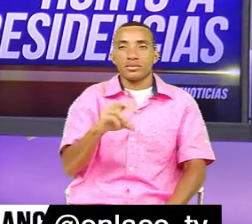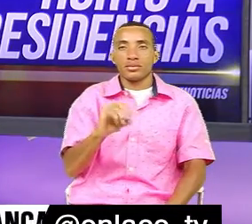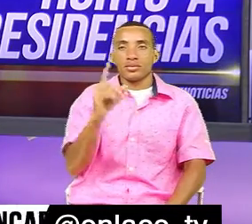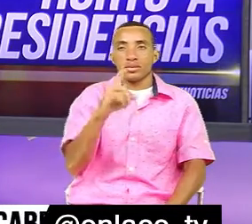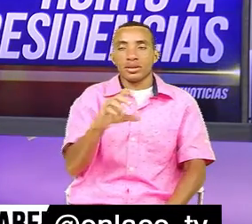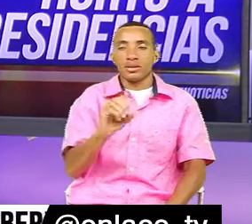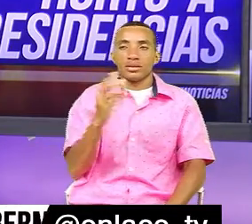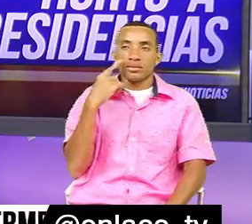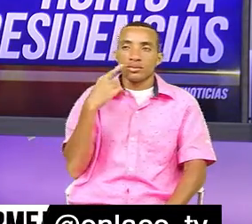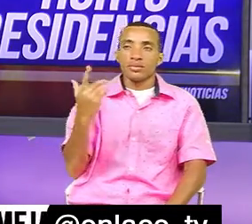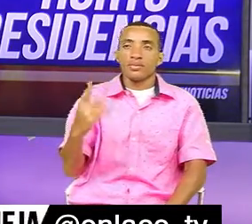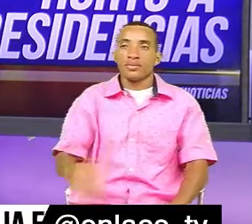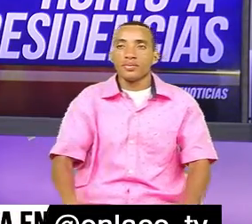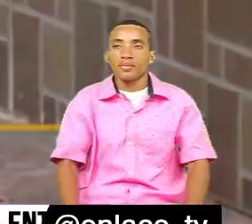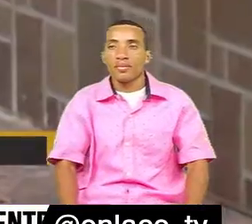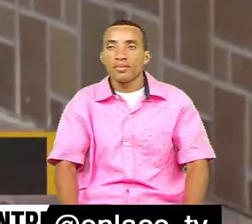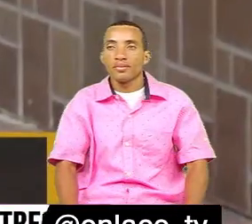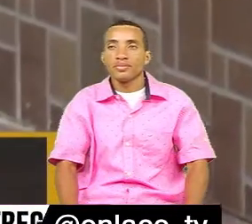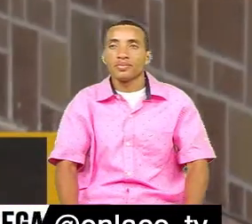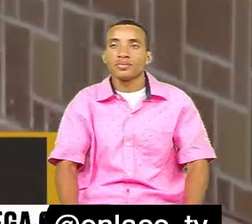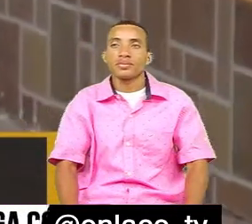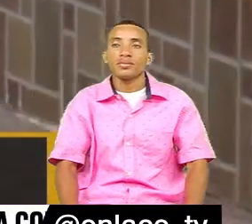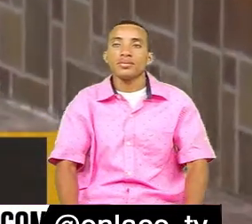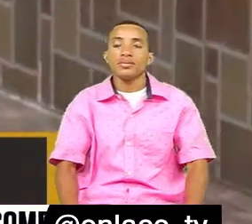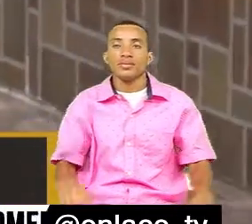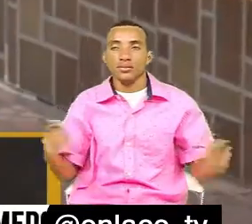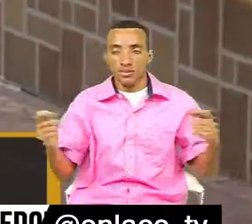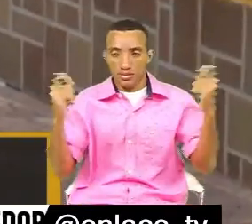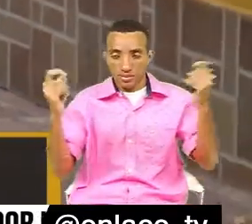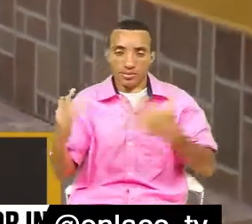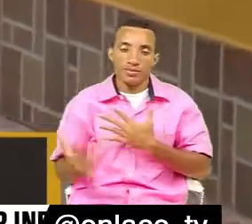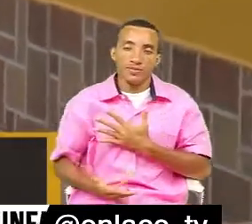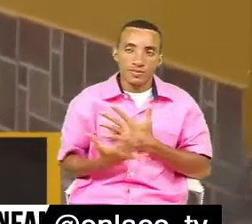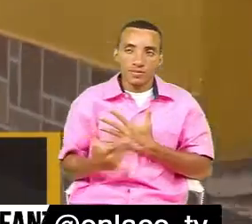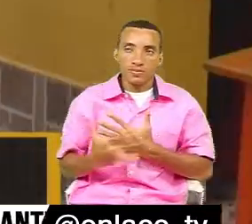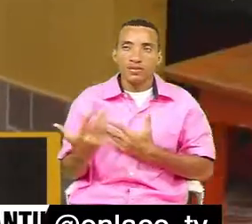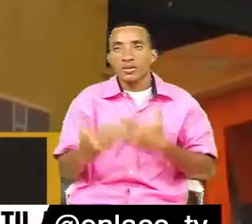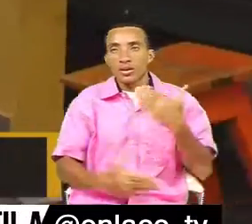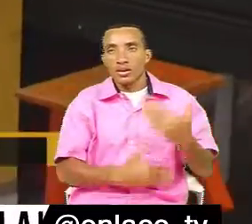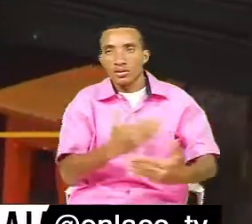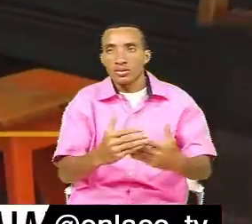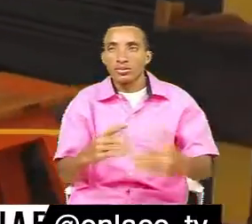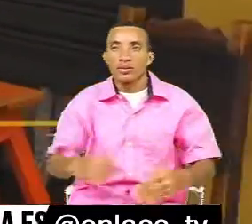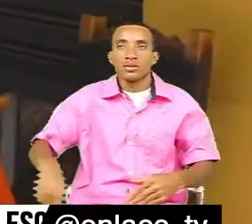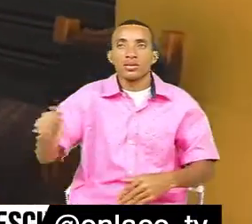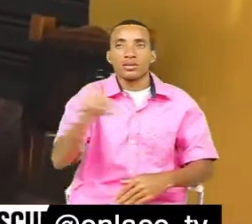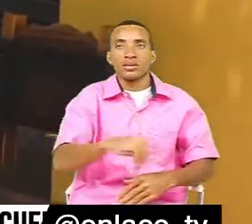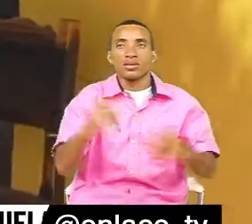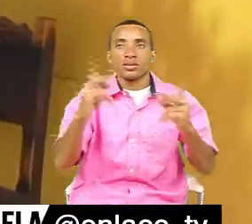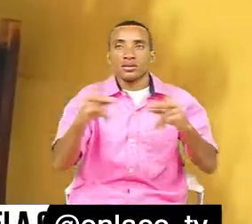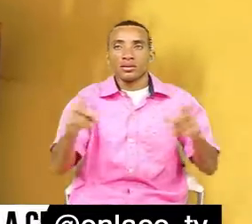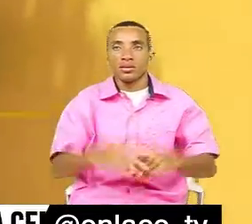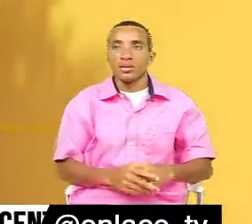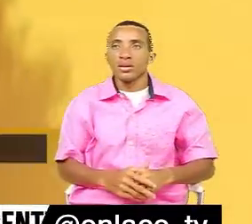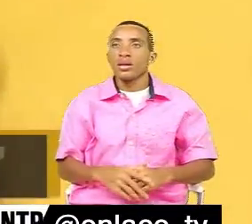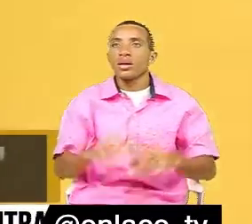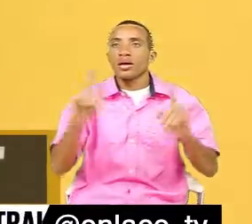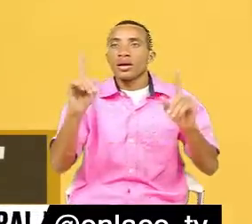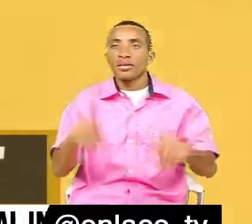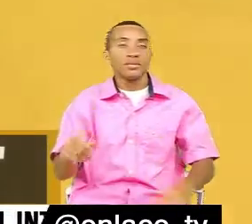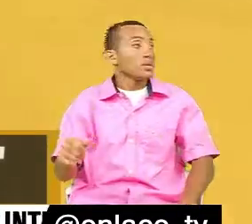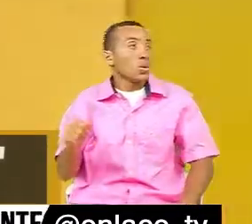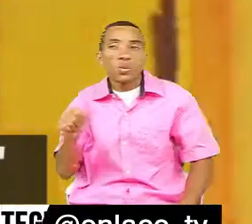por esta causa. La campaña de sensibilización se desarrolló en conjunto con la ciudadanía, quien por medio de un botón de pánico